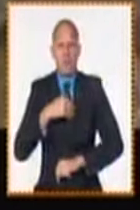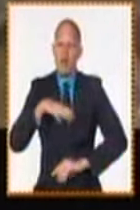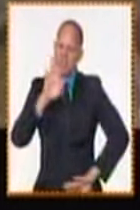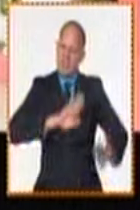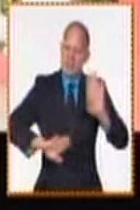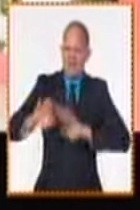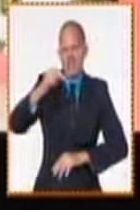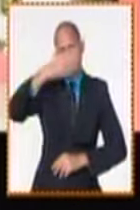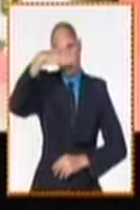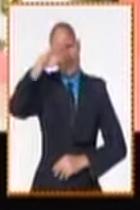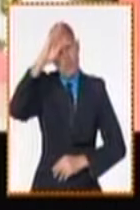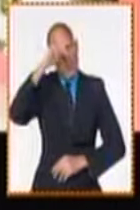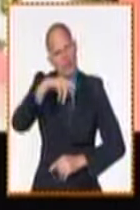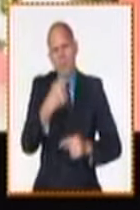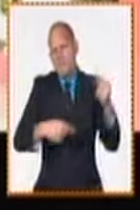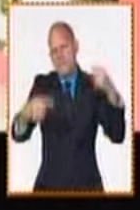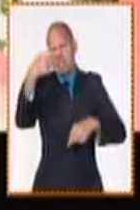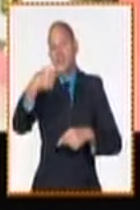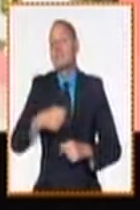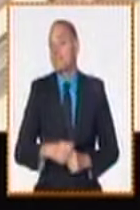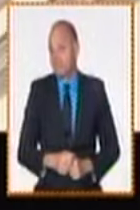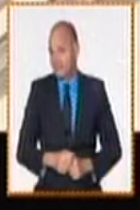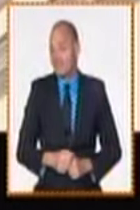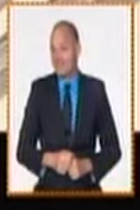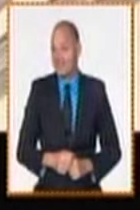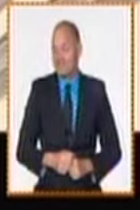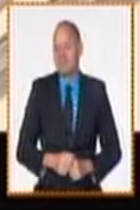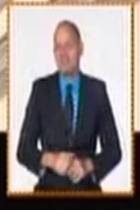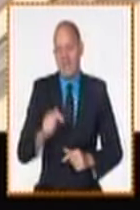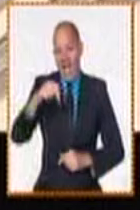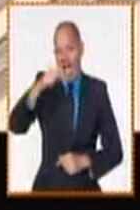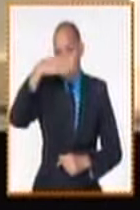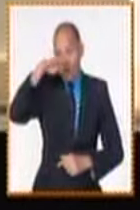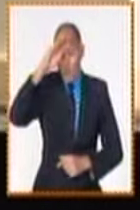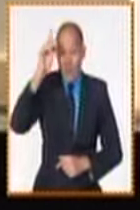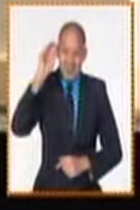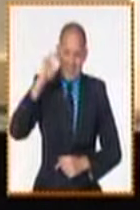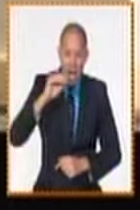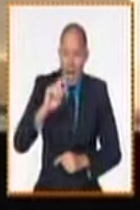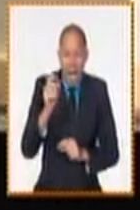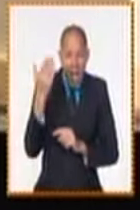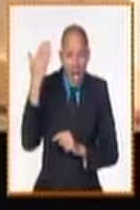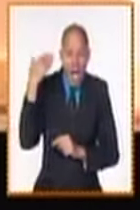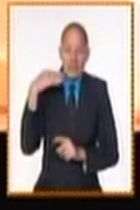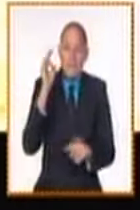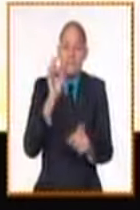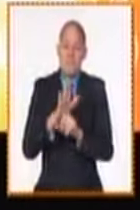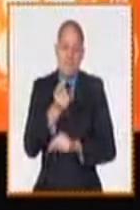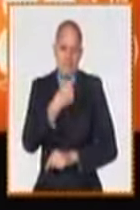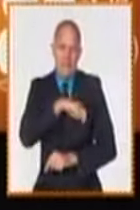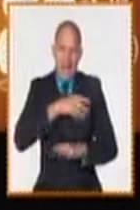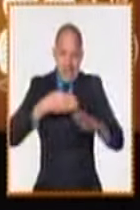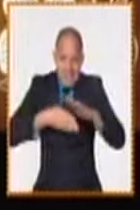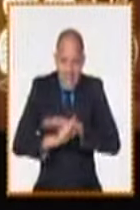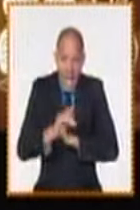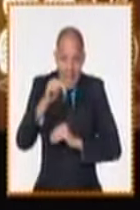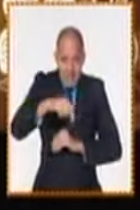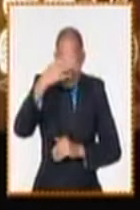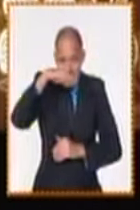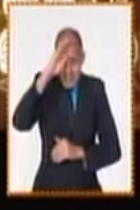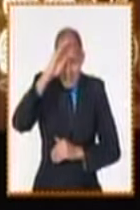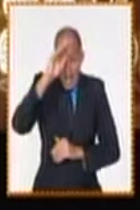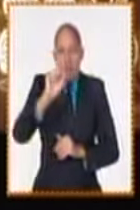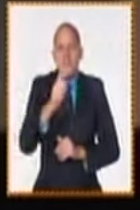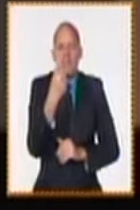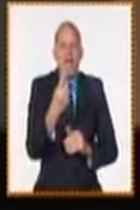era vivir. Bayamo es la segunda villa fundada en Cuba. Aquí se acrisoló la nacionalidad, se escribió la primera